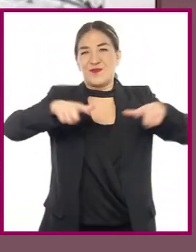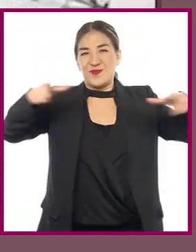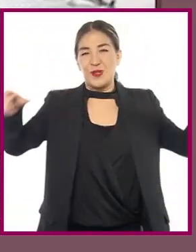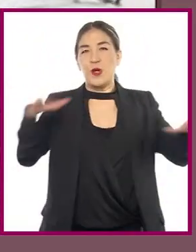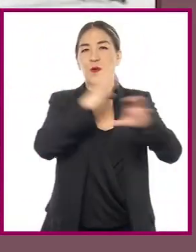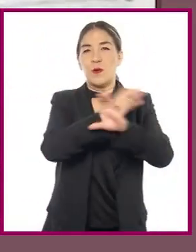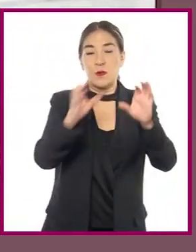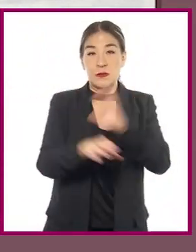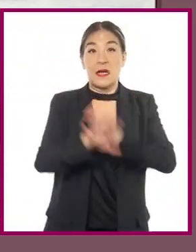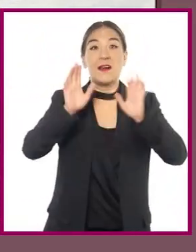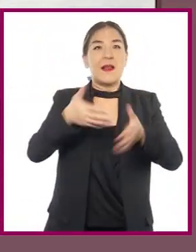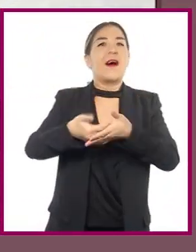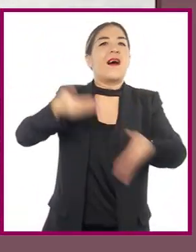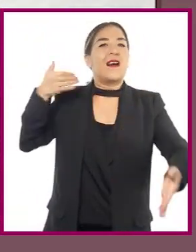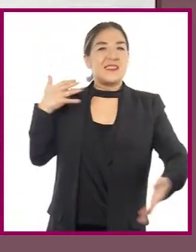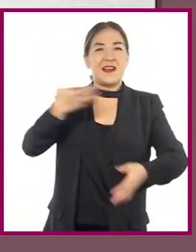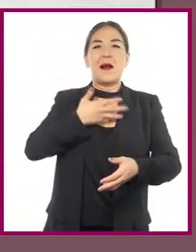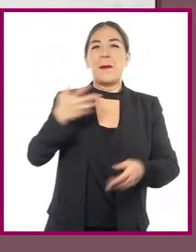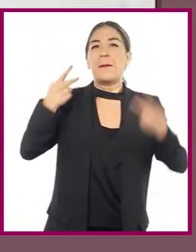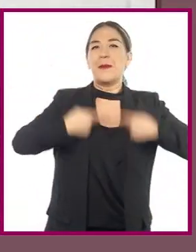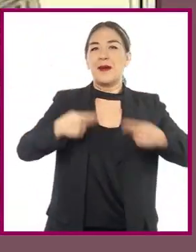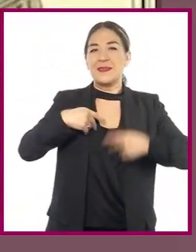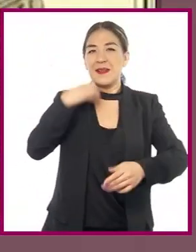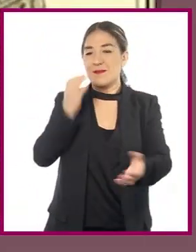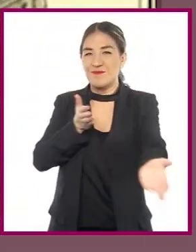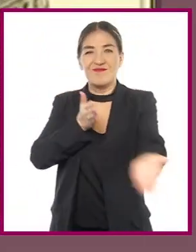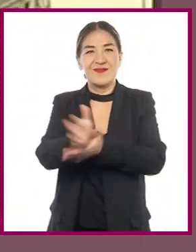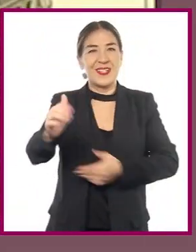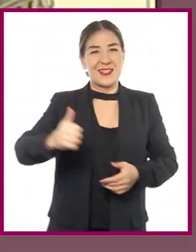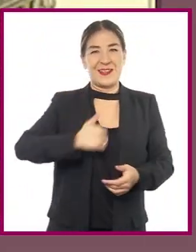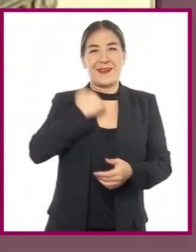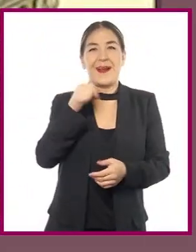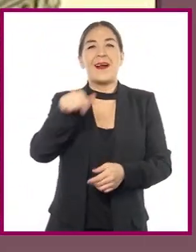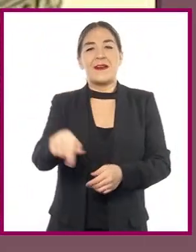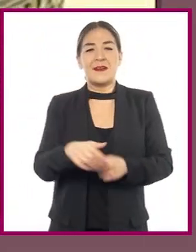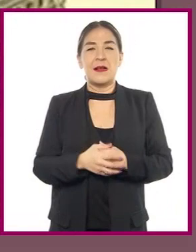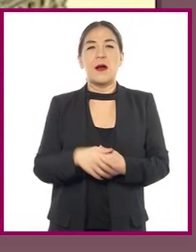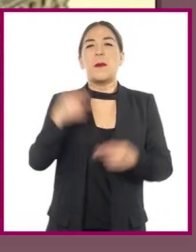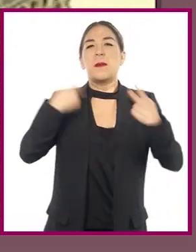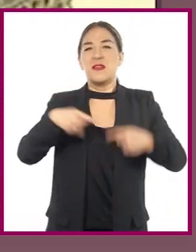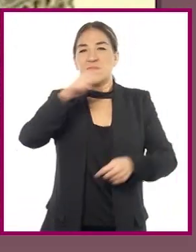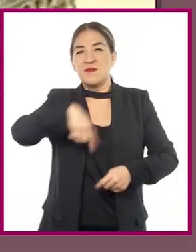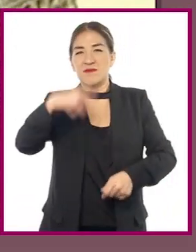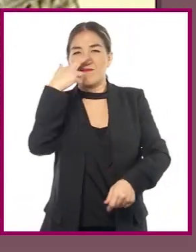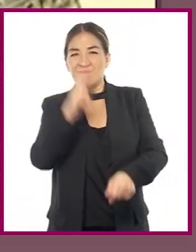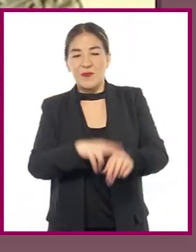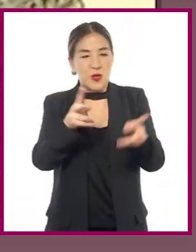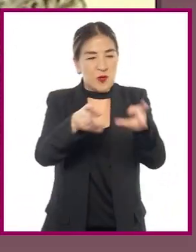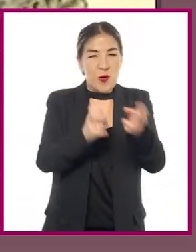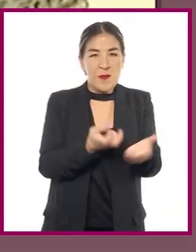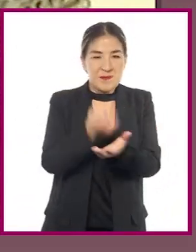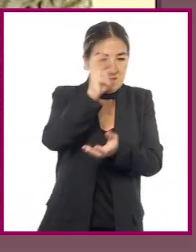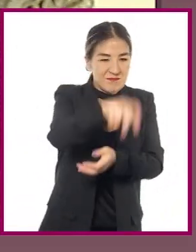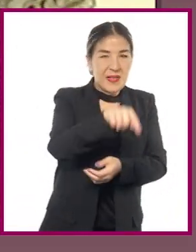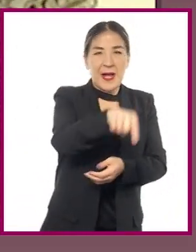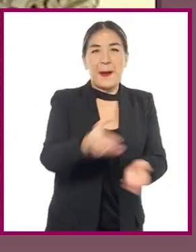ya existían quienes se apropiaban de esas riquezas, o sea, bandidos que robaban y asaltaban en el